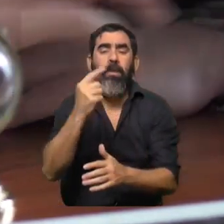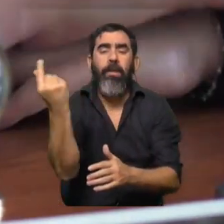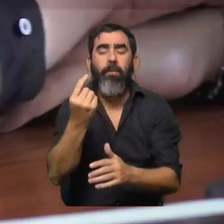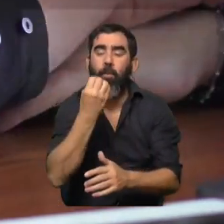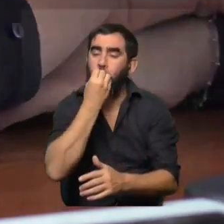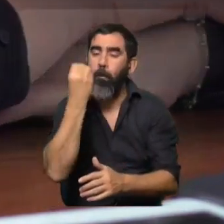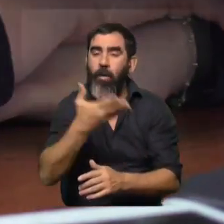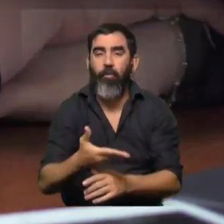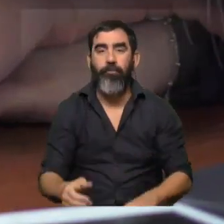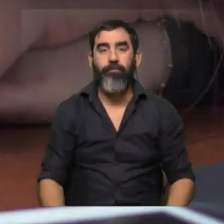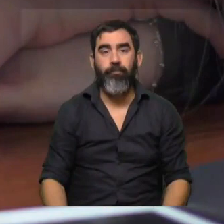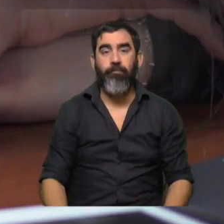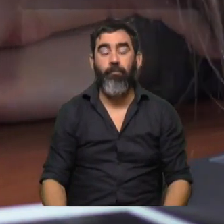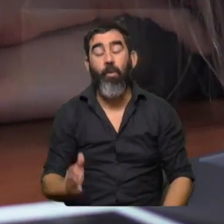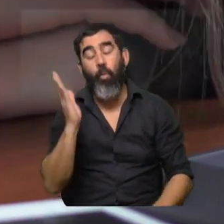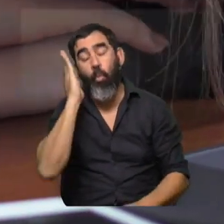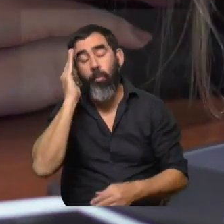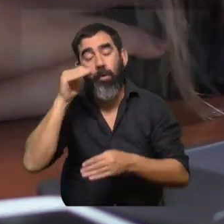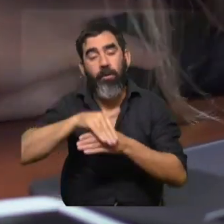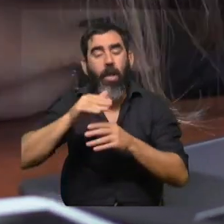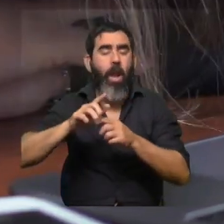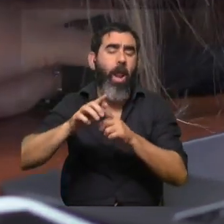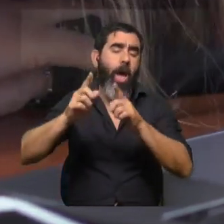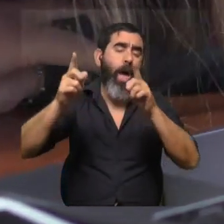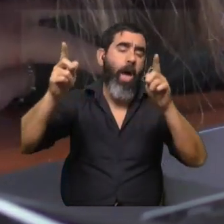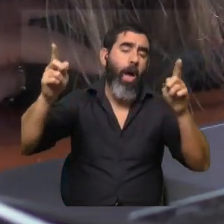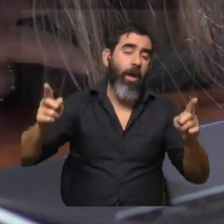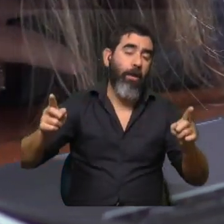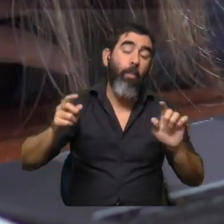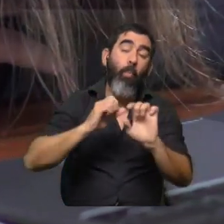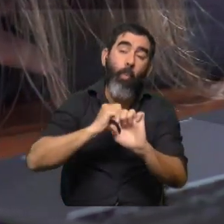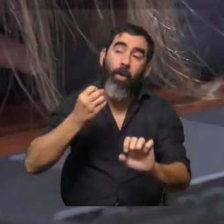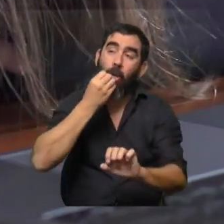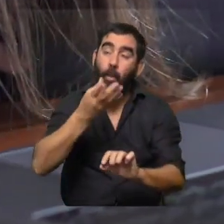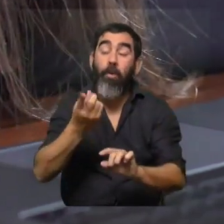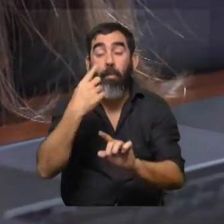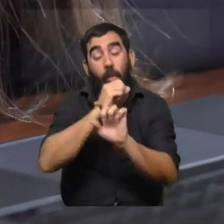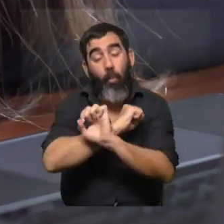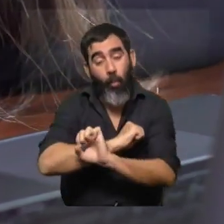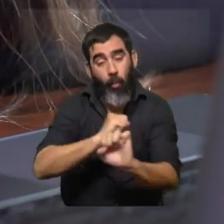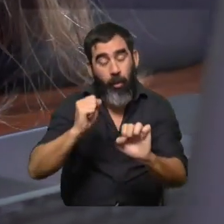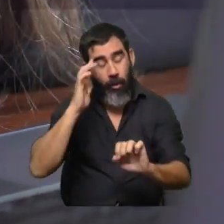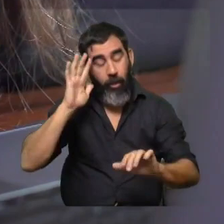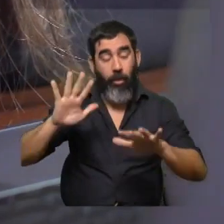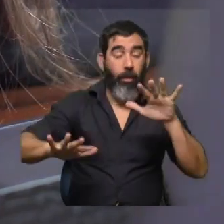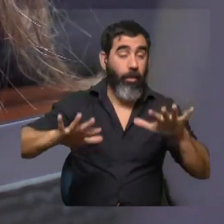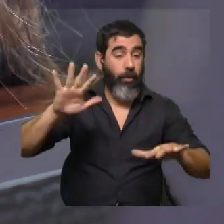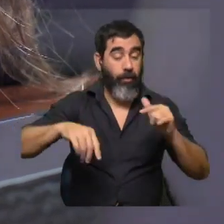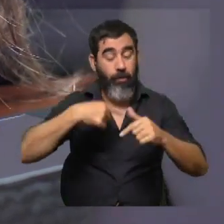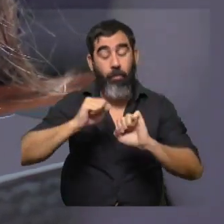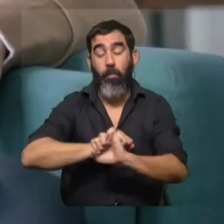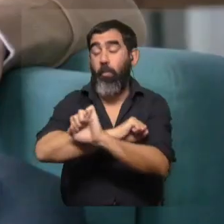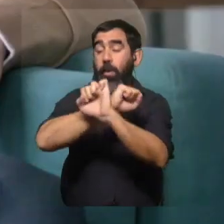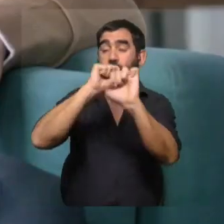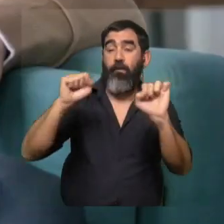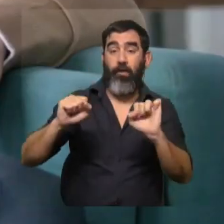más beneficioso. En realidad ya dormir siestas más largas, aunque podría ser beneficioso, también podría generar como esta desorientación luego de que nos levantamos,